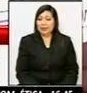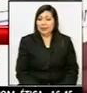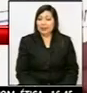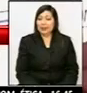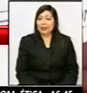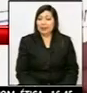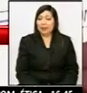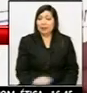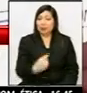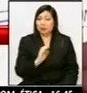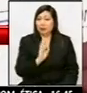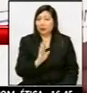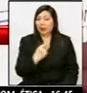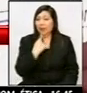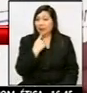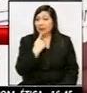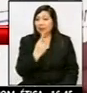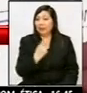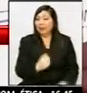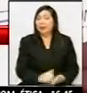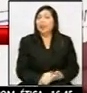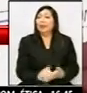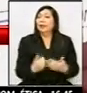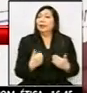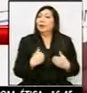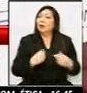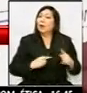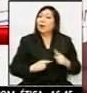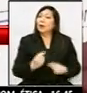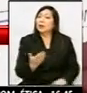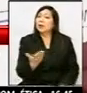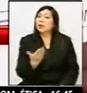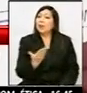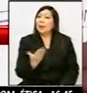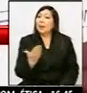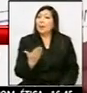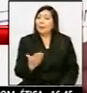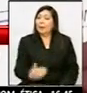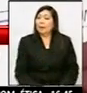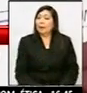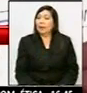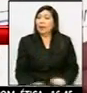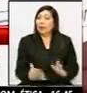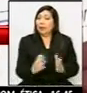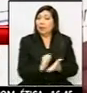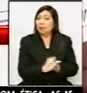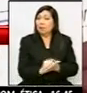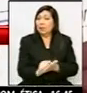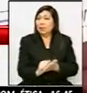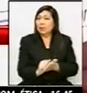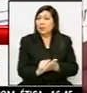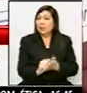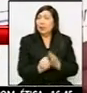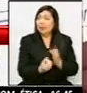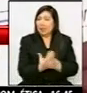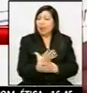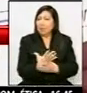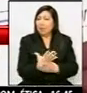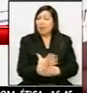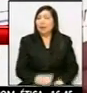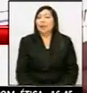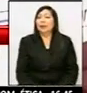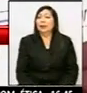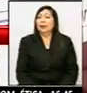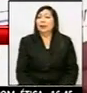Señor ministro, por intermedio de usted, presidente, tengo algunos pedidos. El 10 de septiembre nos reunimos con usted y con